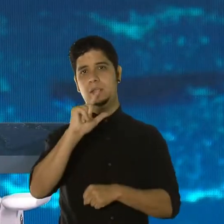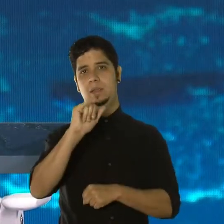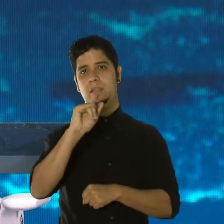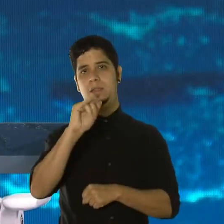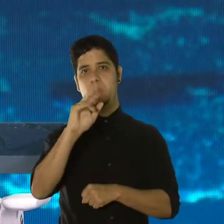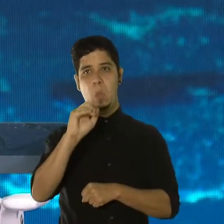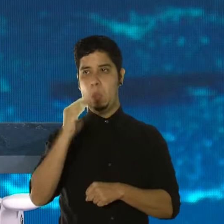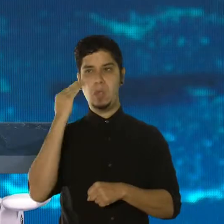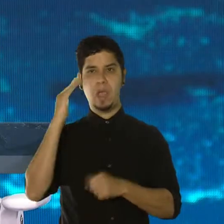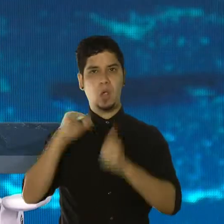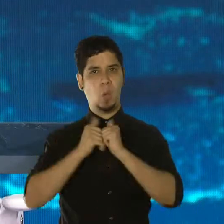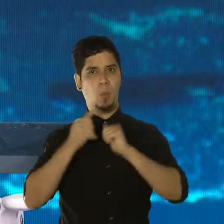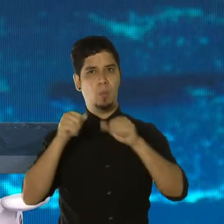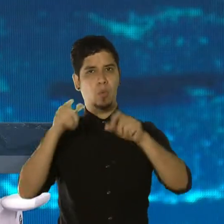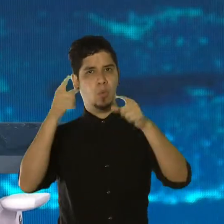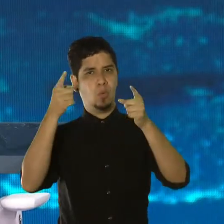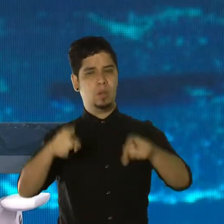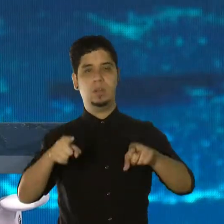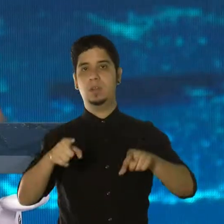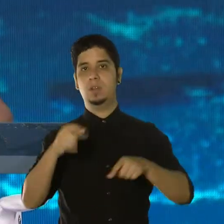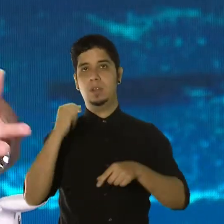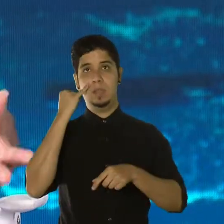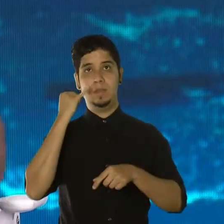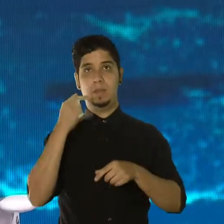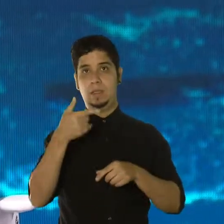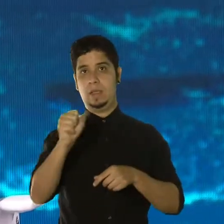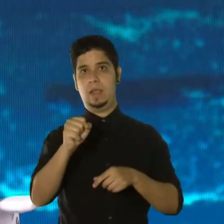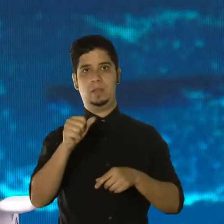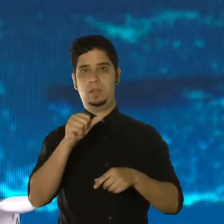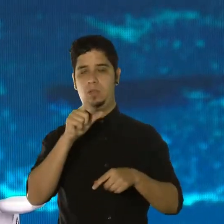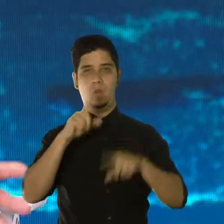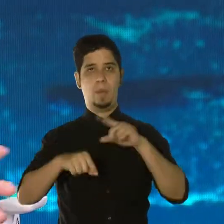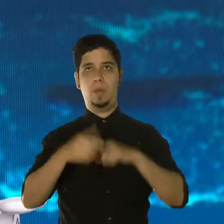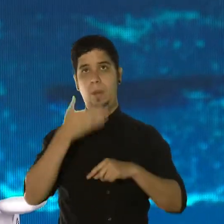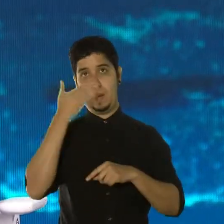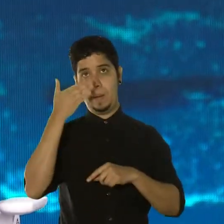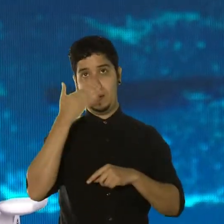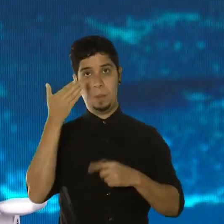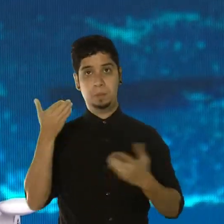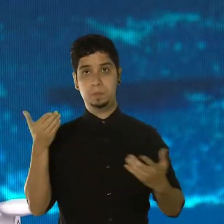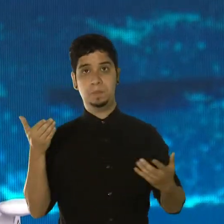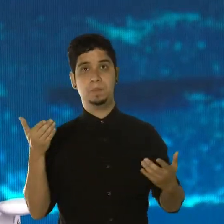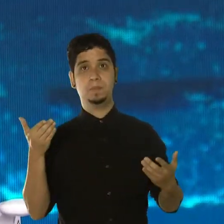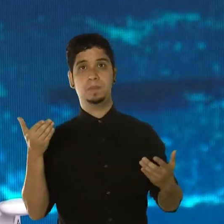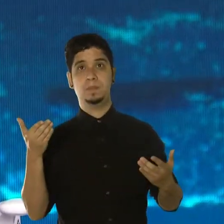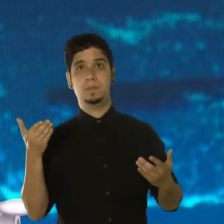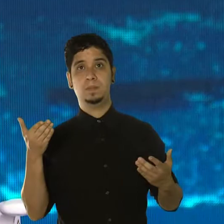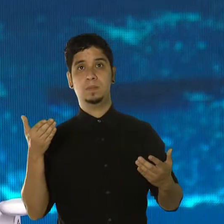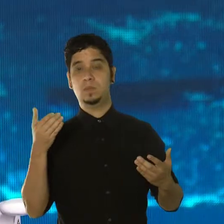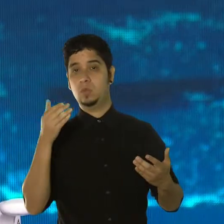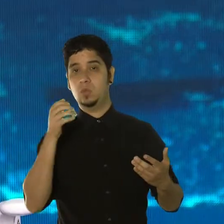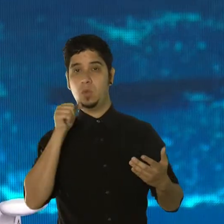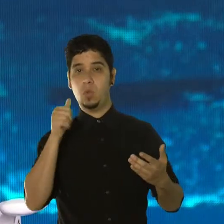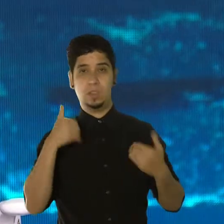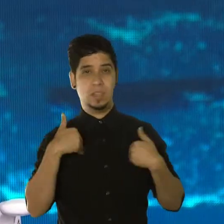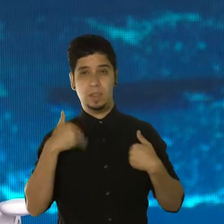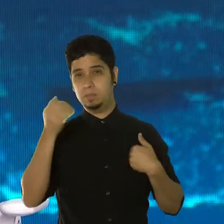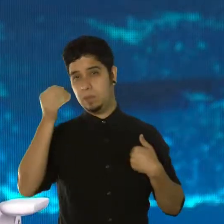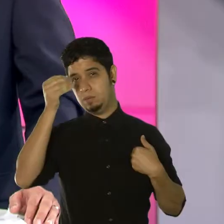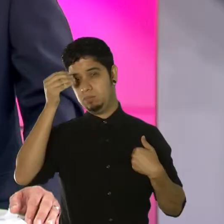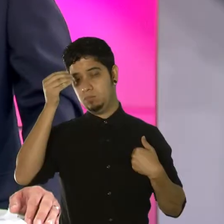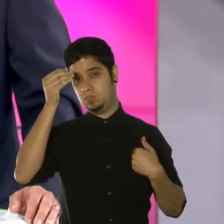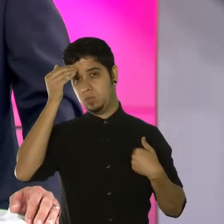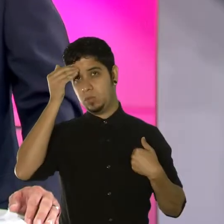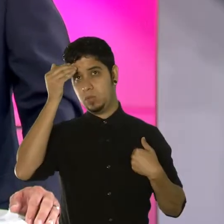eso. Y si tuviera algún escape, no lo va a percibir tampoco, porque no tienen el conocimiento. Es